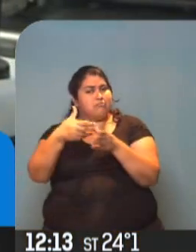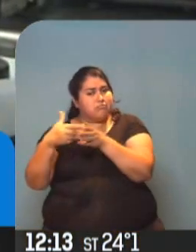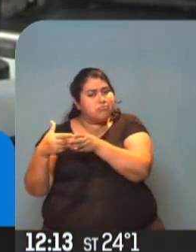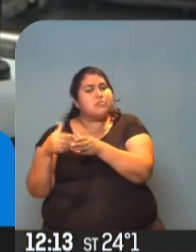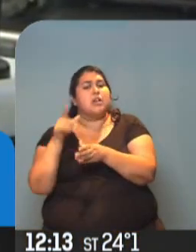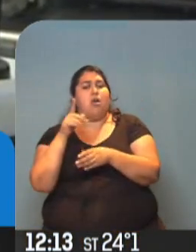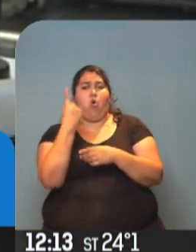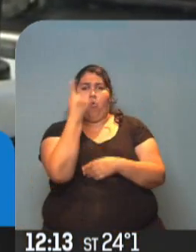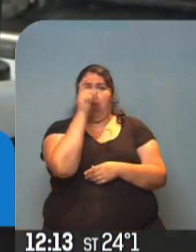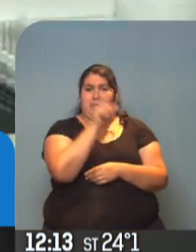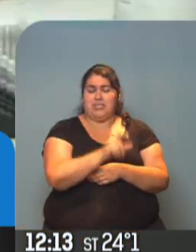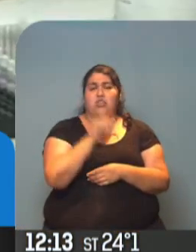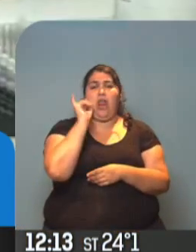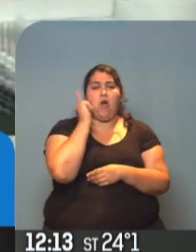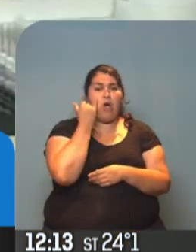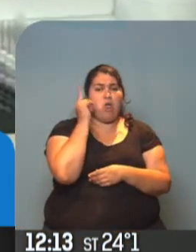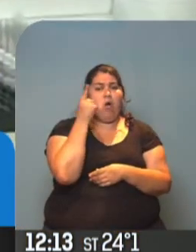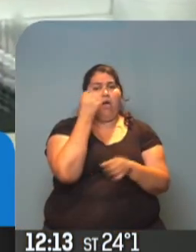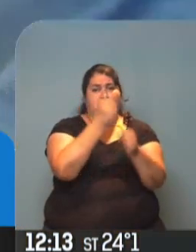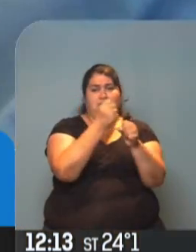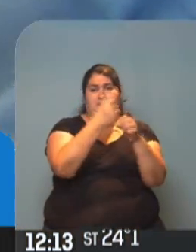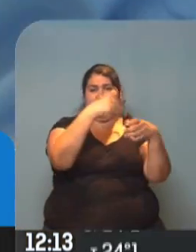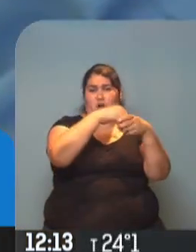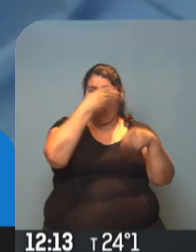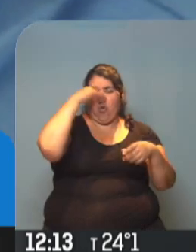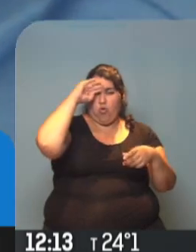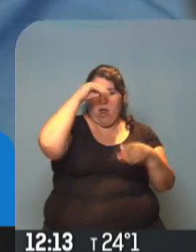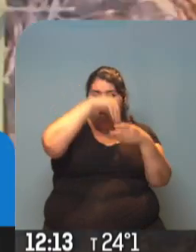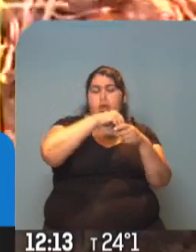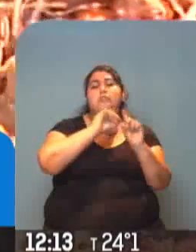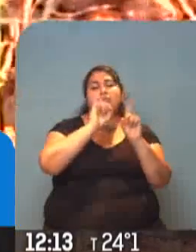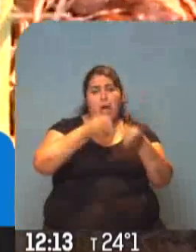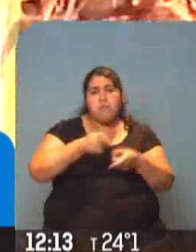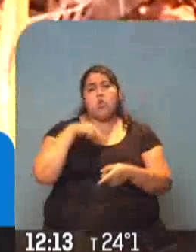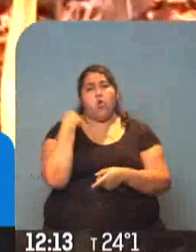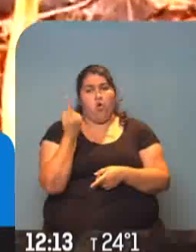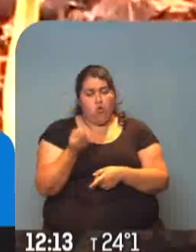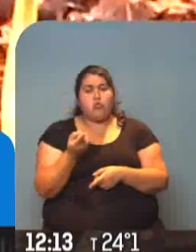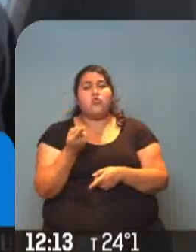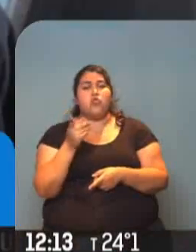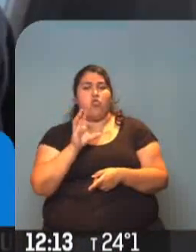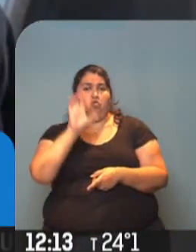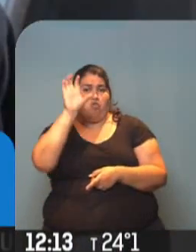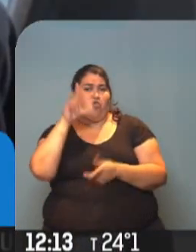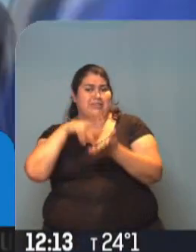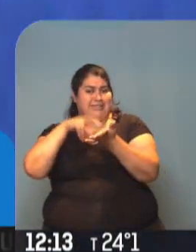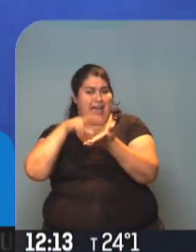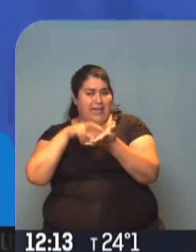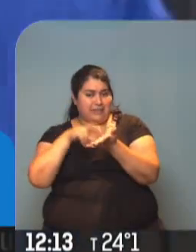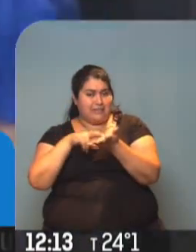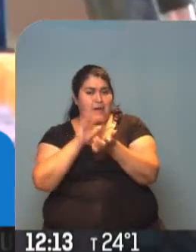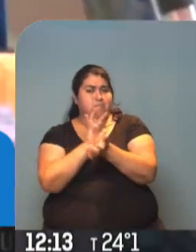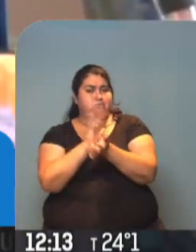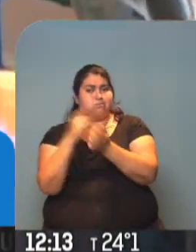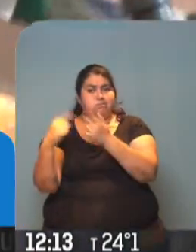en Gualeguay, que se confirmó un trabajador rural hace algunas horas nada más. Y además, otro caso en Salta. Estos son los